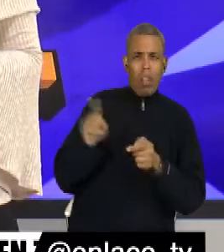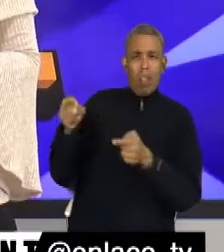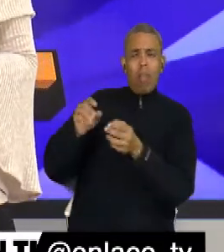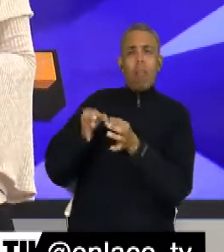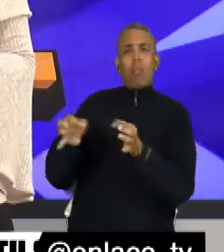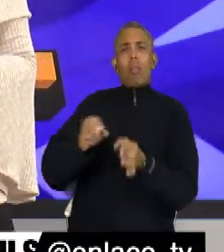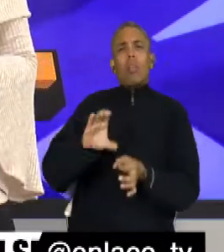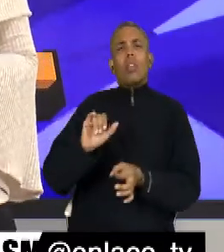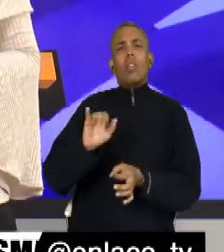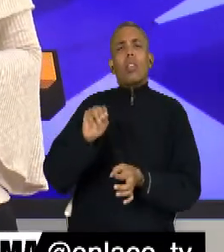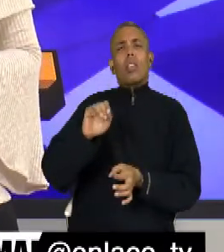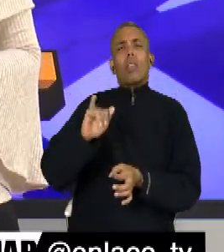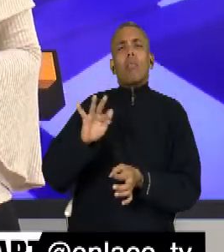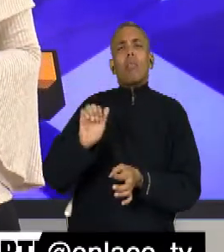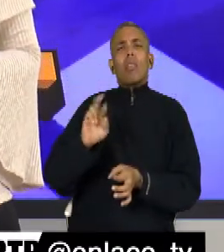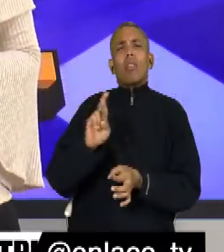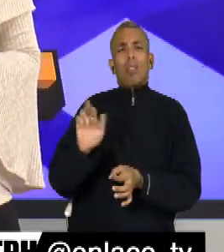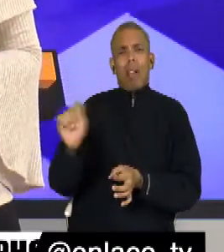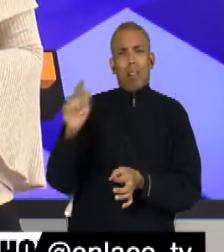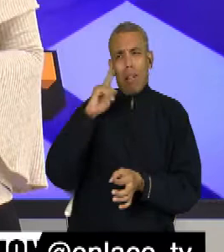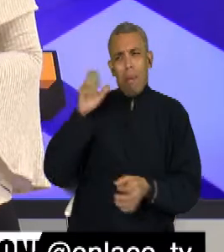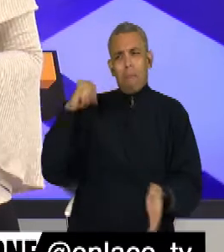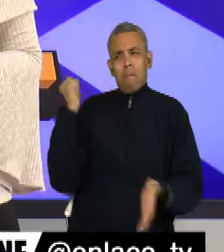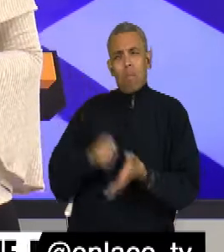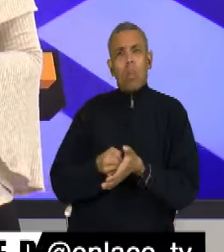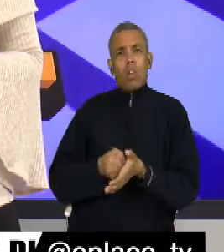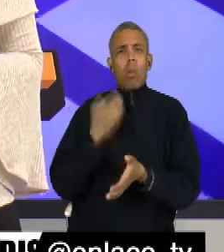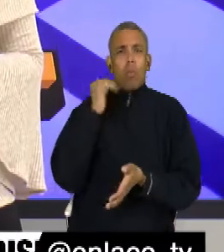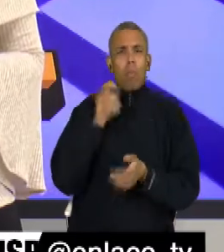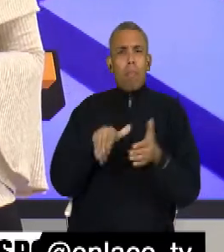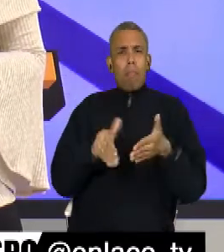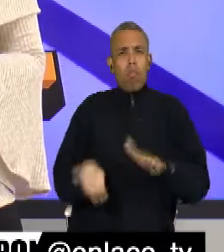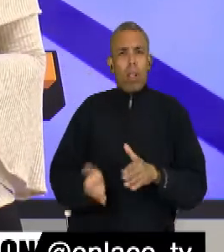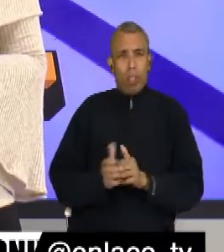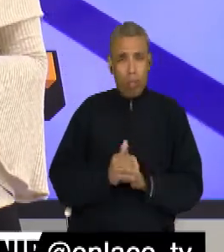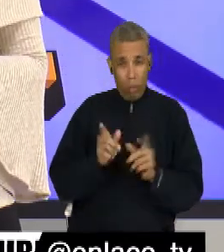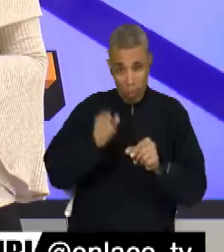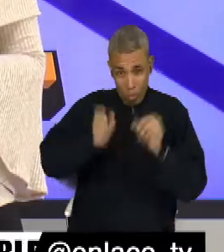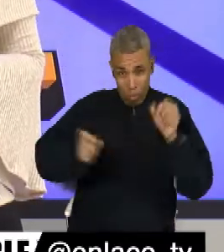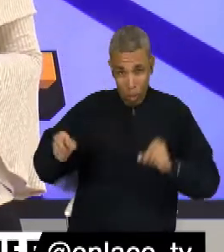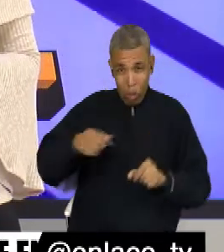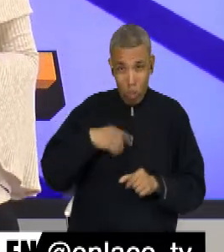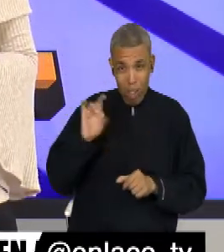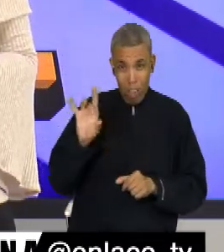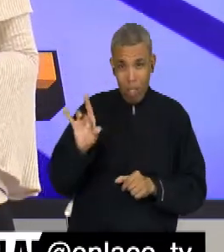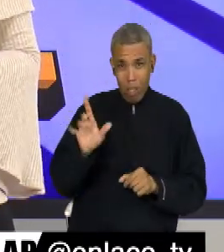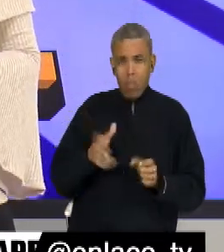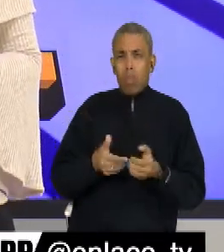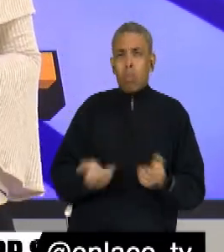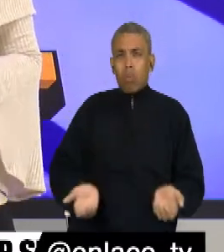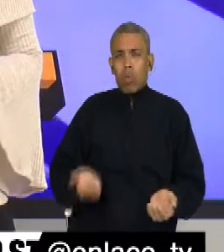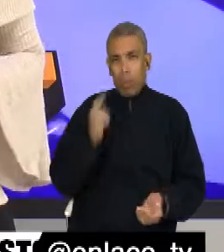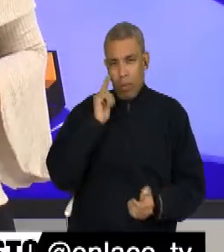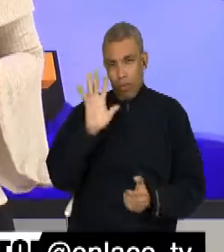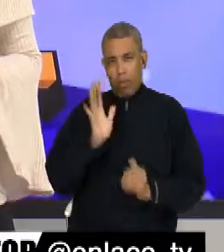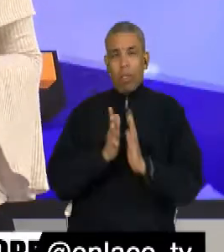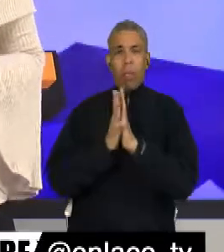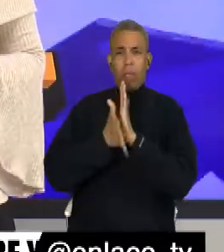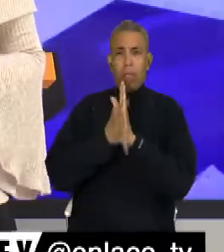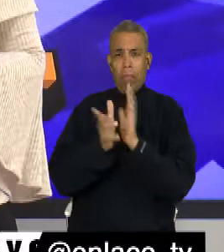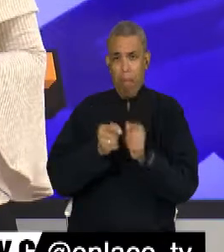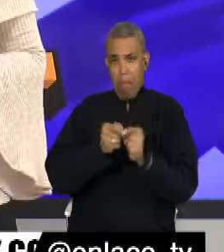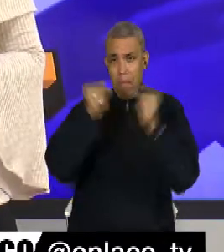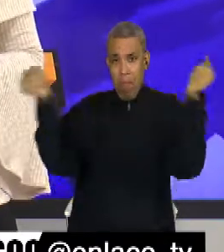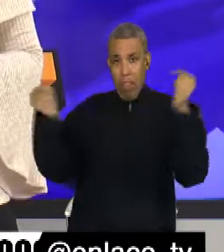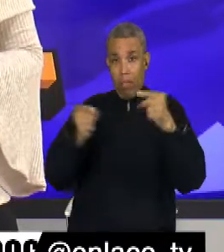Santander y que dejó como saldo a una mujer muerta y a 15 personas más gravemente heridas. En instantes les estaremos ampliando a ustedes